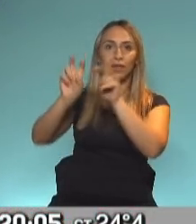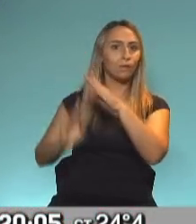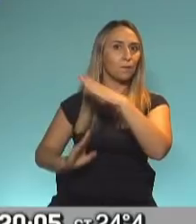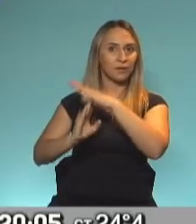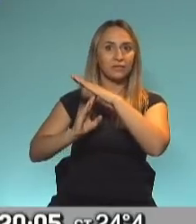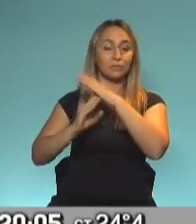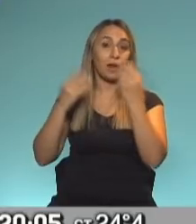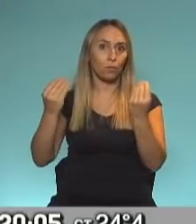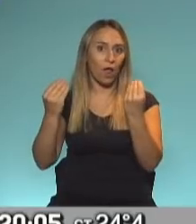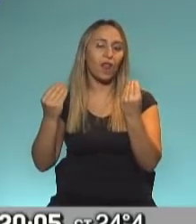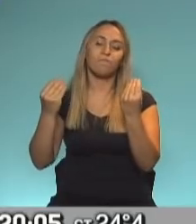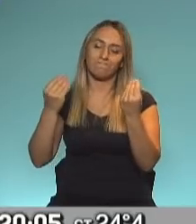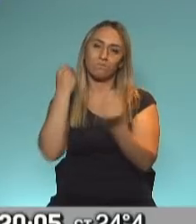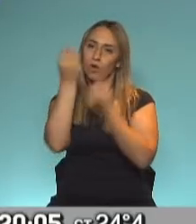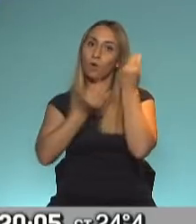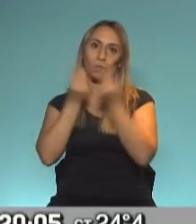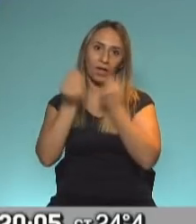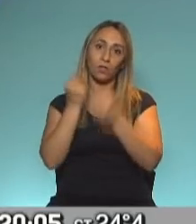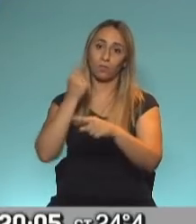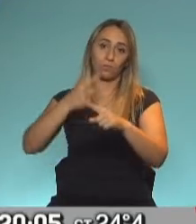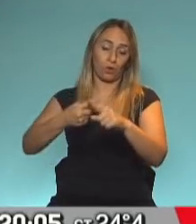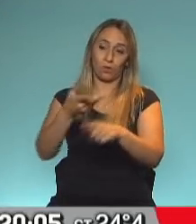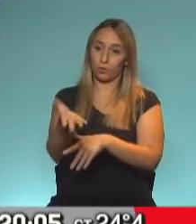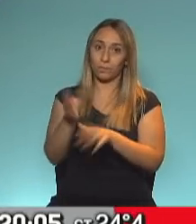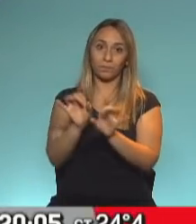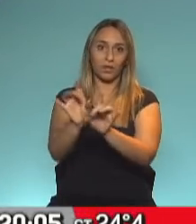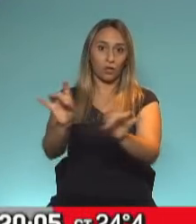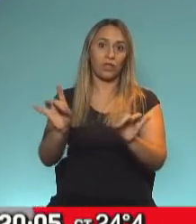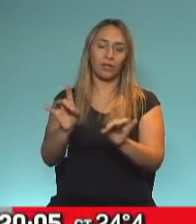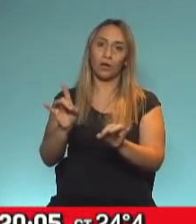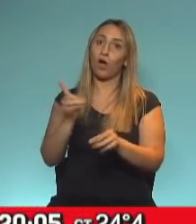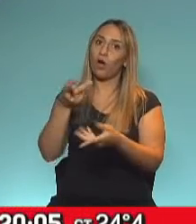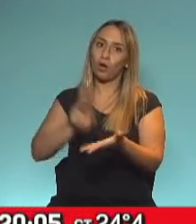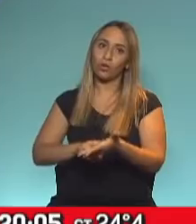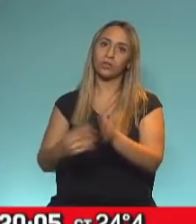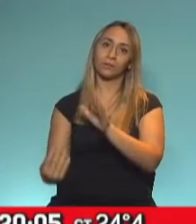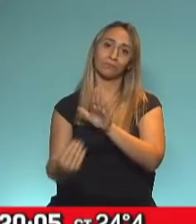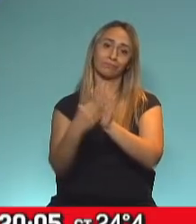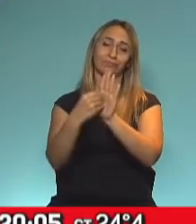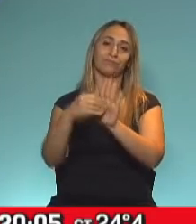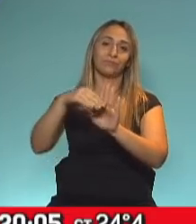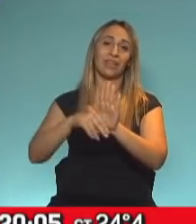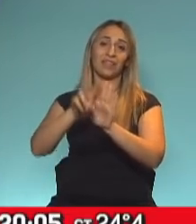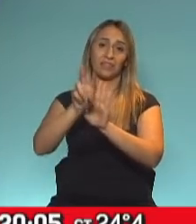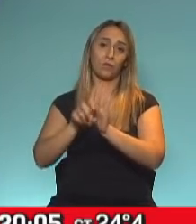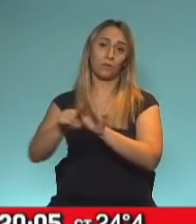esta preocupación que ya empieza a ser temario político diario en nuestro país.